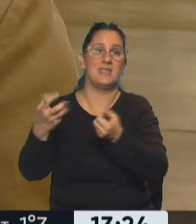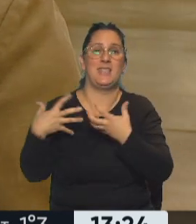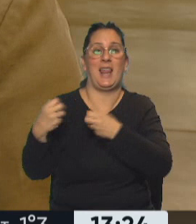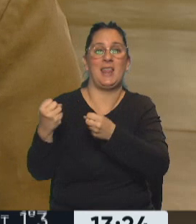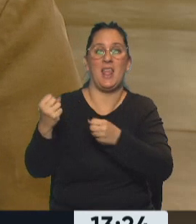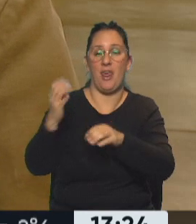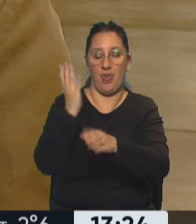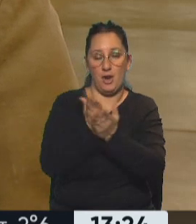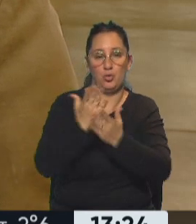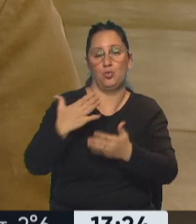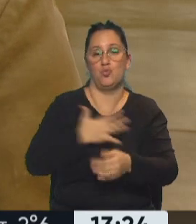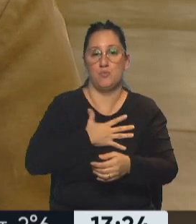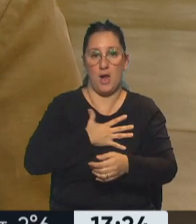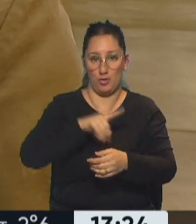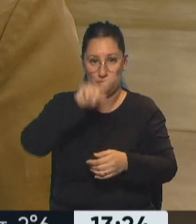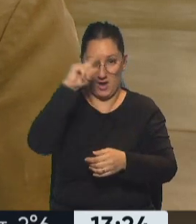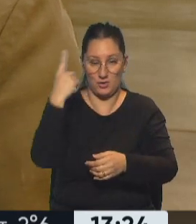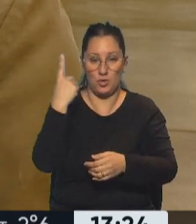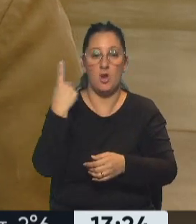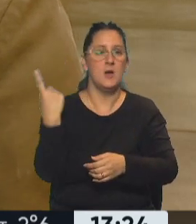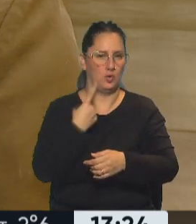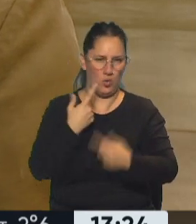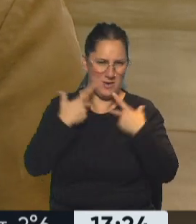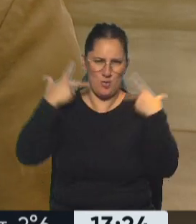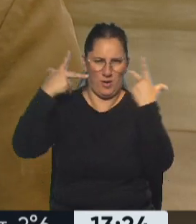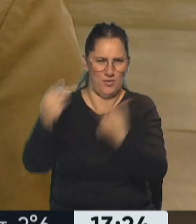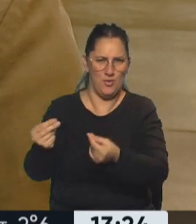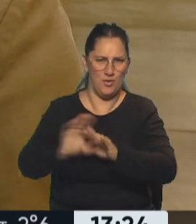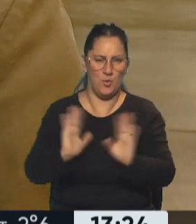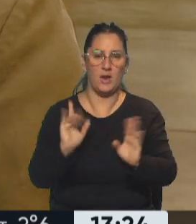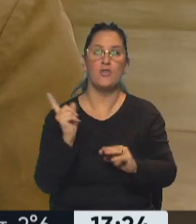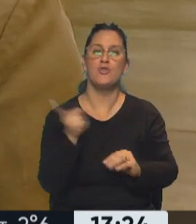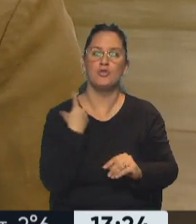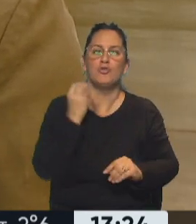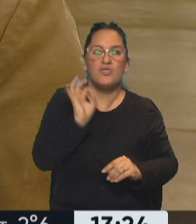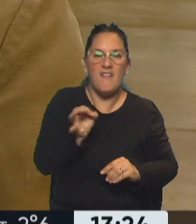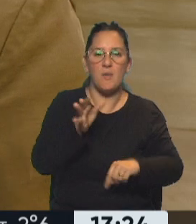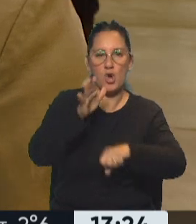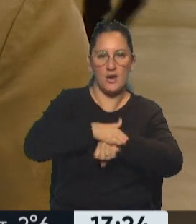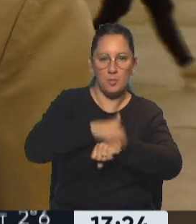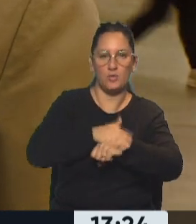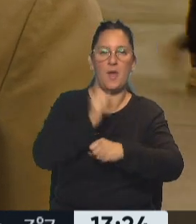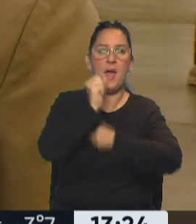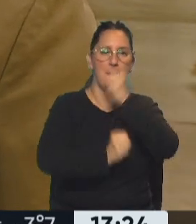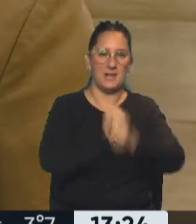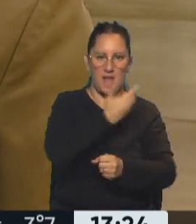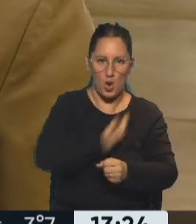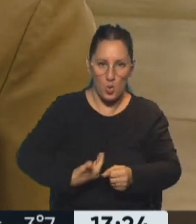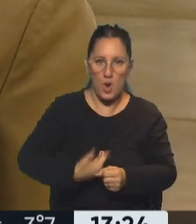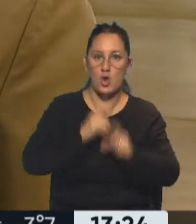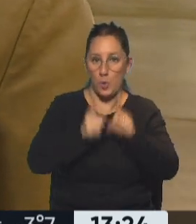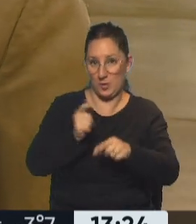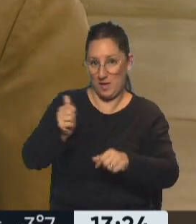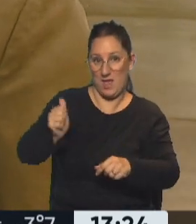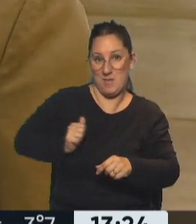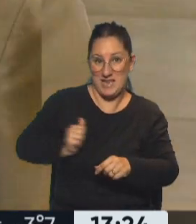de la Nación, y que nosotros hemos repudiado porque entendemos que los responsables, tanto empresariales como los que han ejecutado